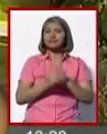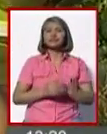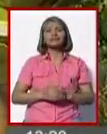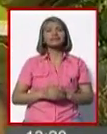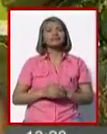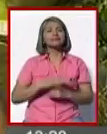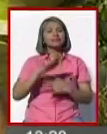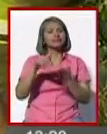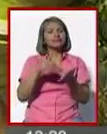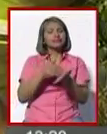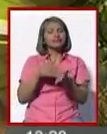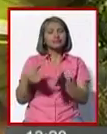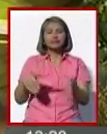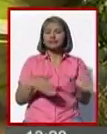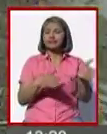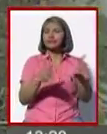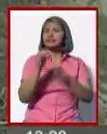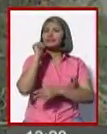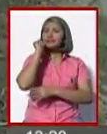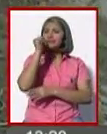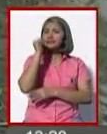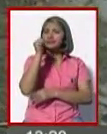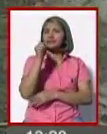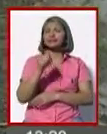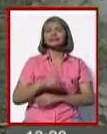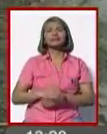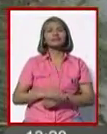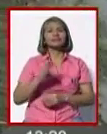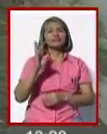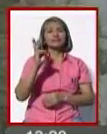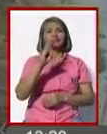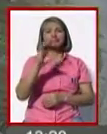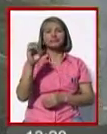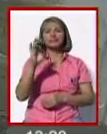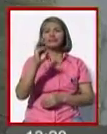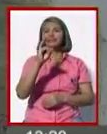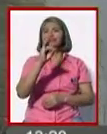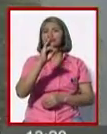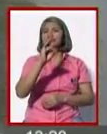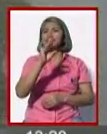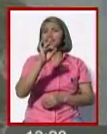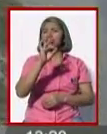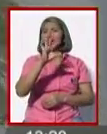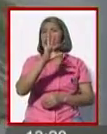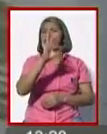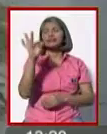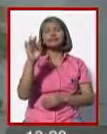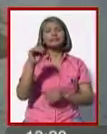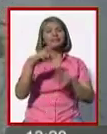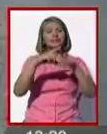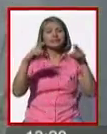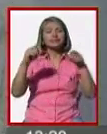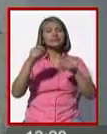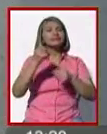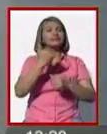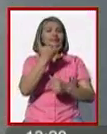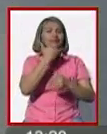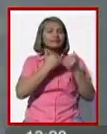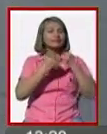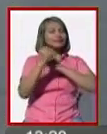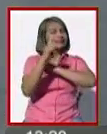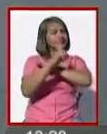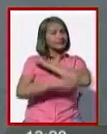zonas urbanas, carreteras, y por día se emite entre 600, 800 hasta 900 boletas de infracción por